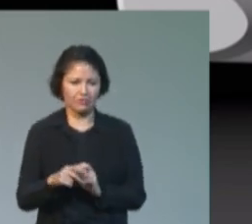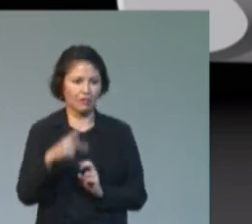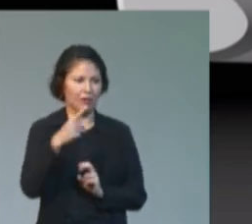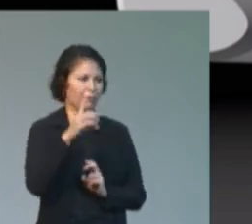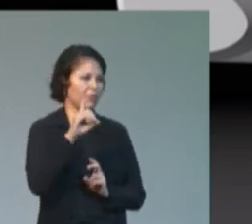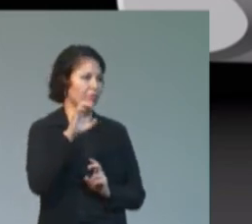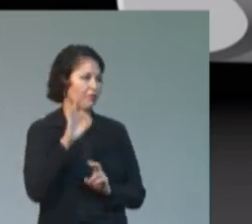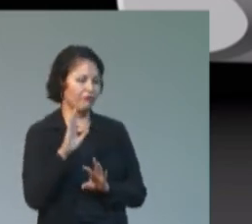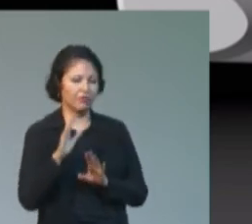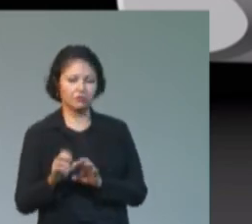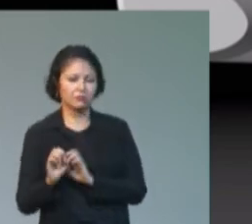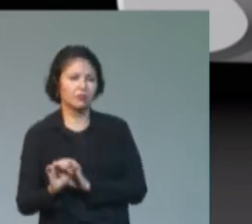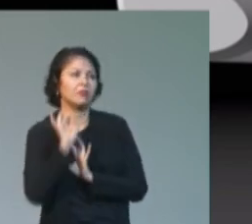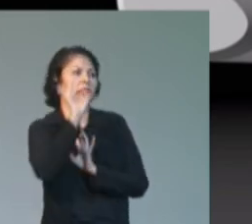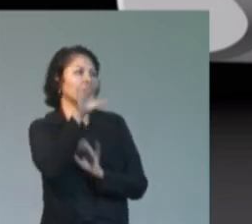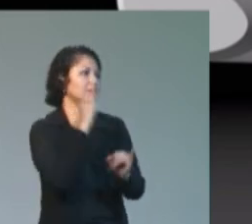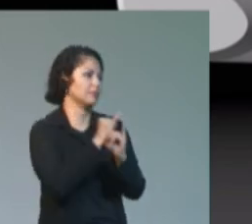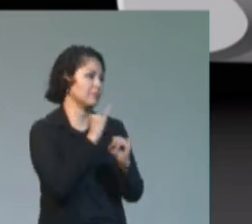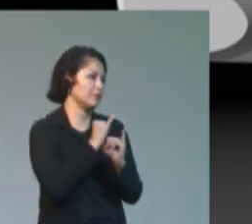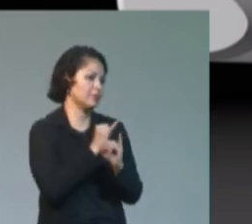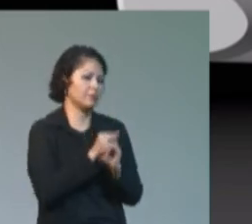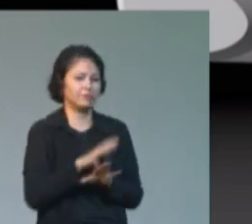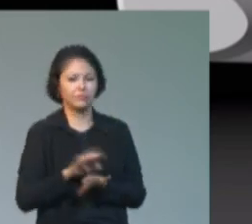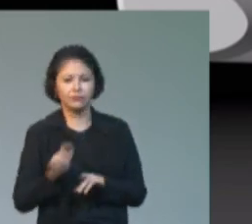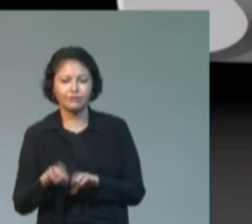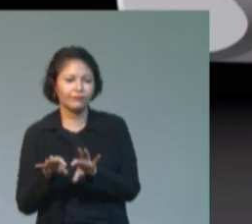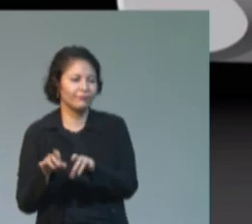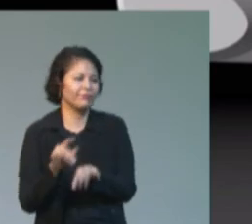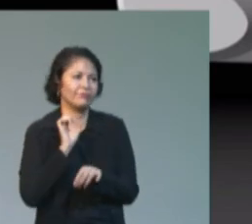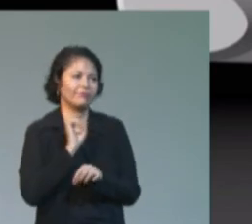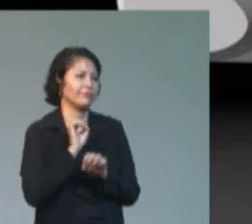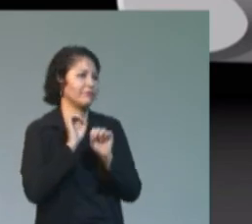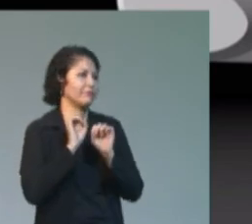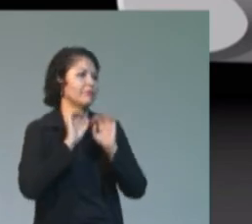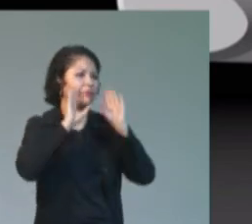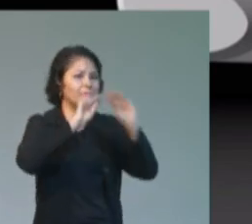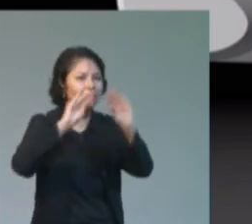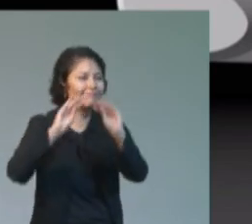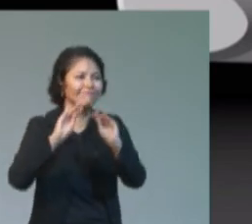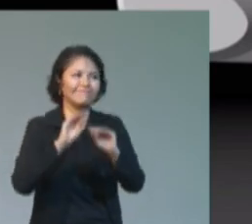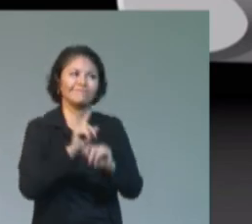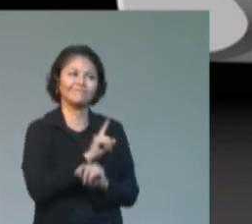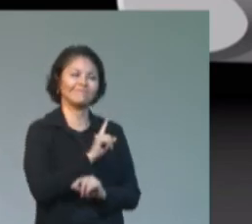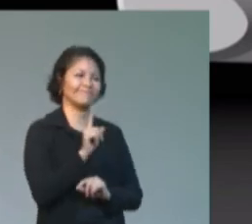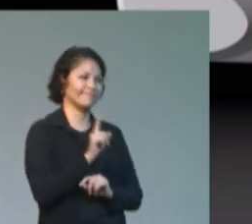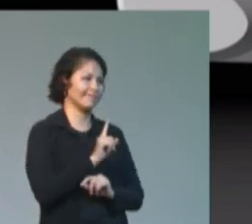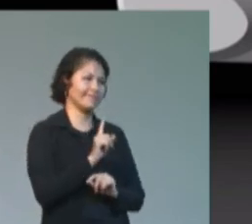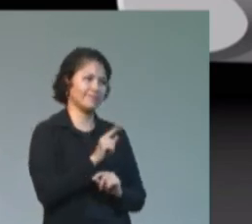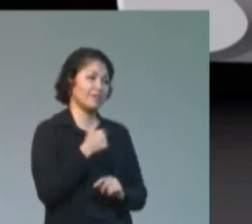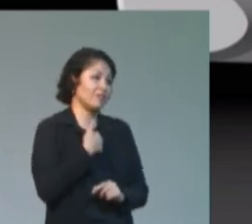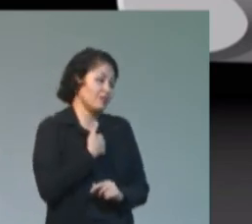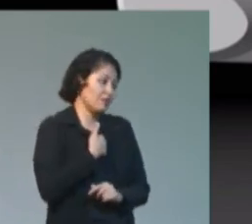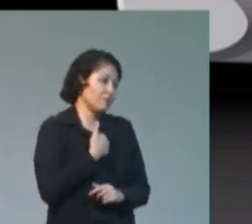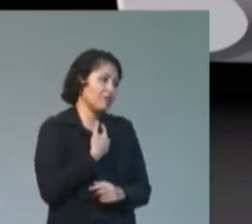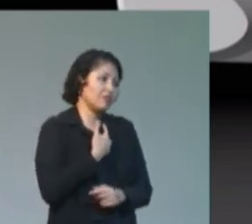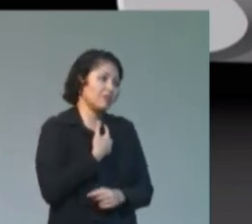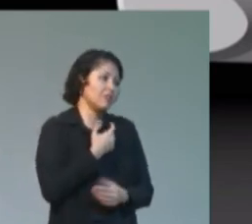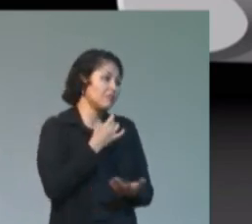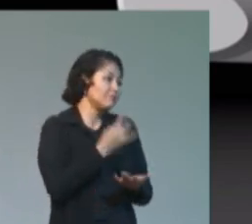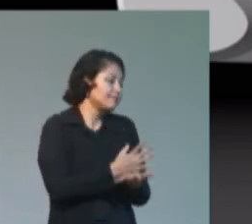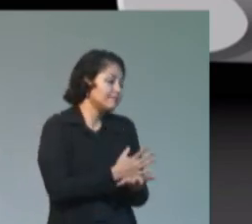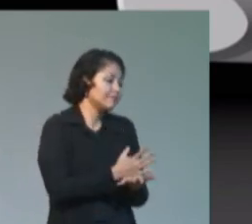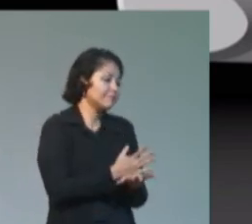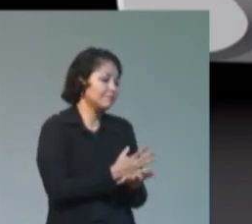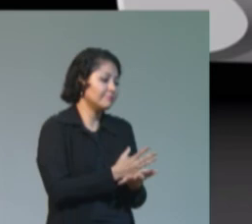ponga a la red yo ya estoy haciendo y learning yo ya esté haciendo formación virtual y yo lo único que estoy haciendo es simplemente trasladar